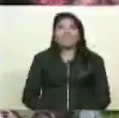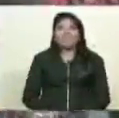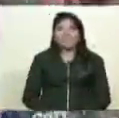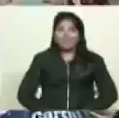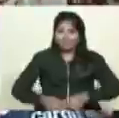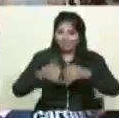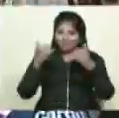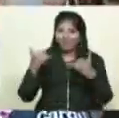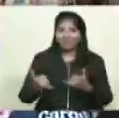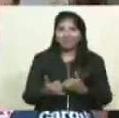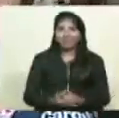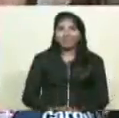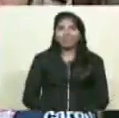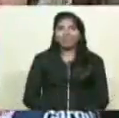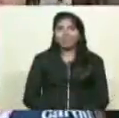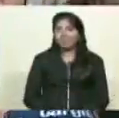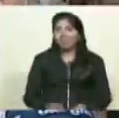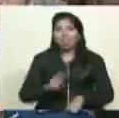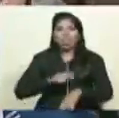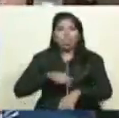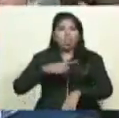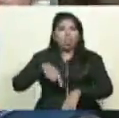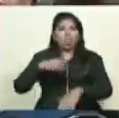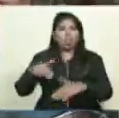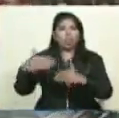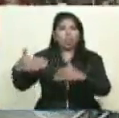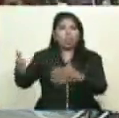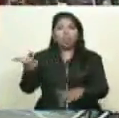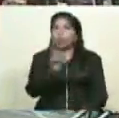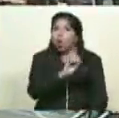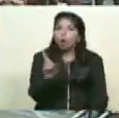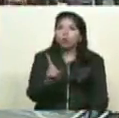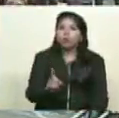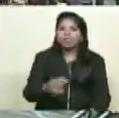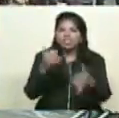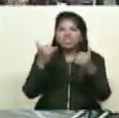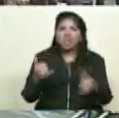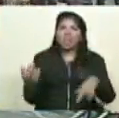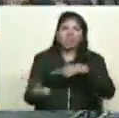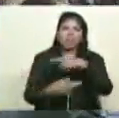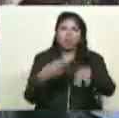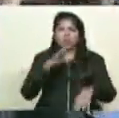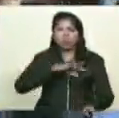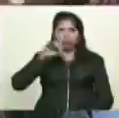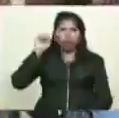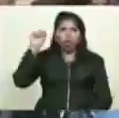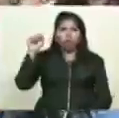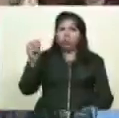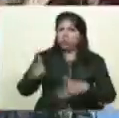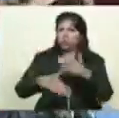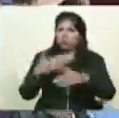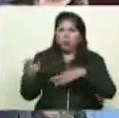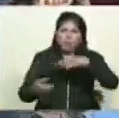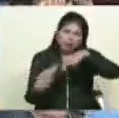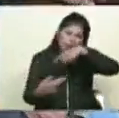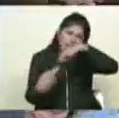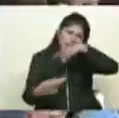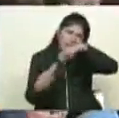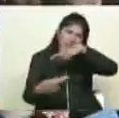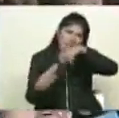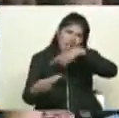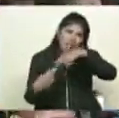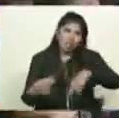compadre. Sin demora. Revolución socialista ya. Aceleremos la revolución socialista.